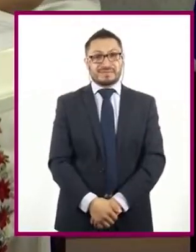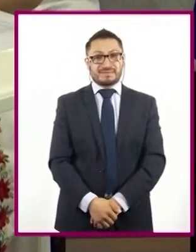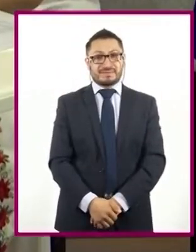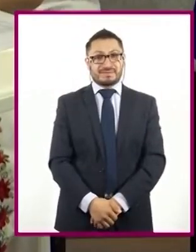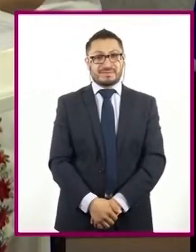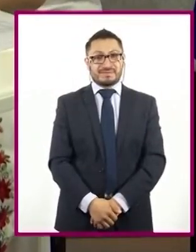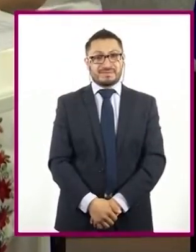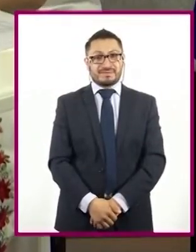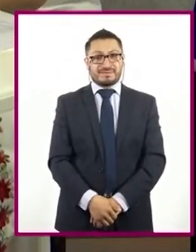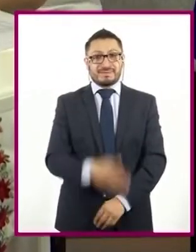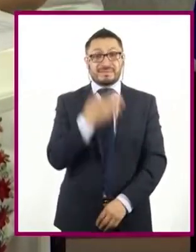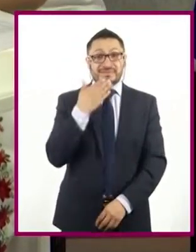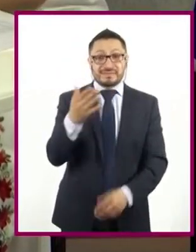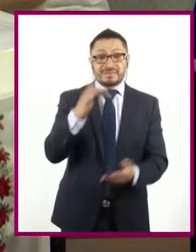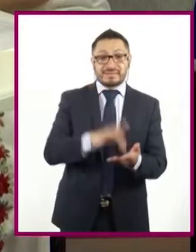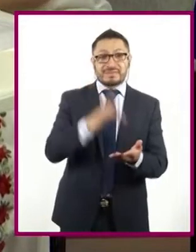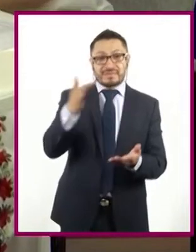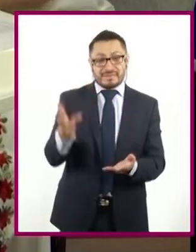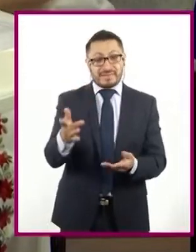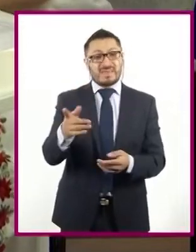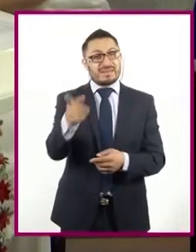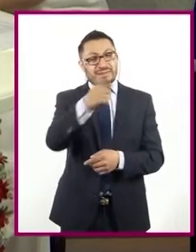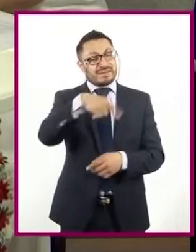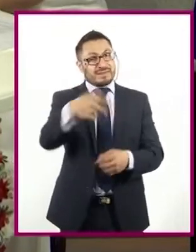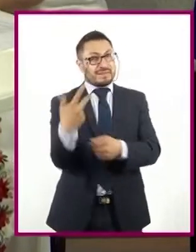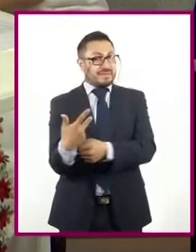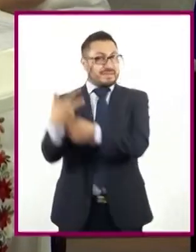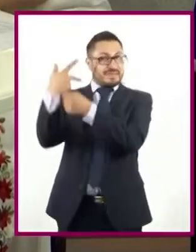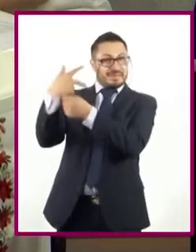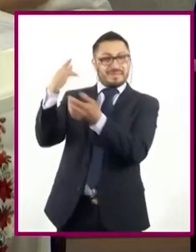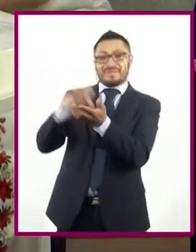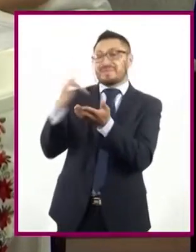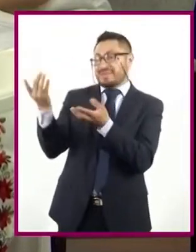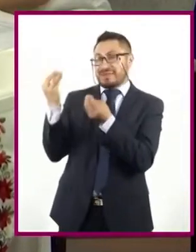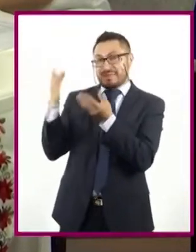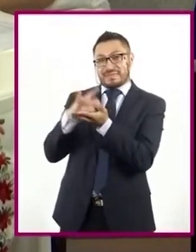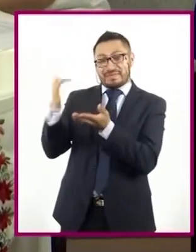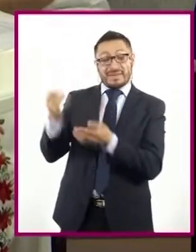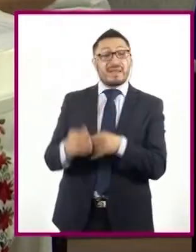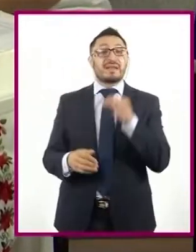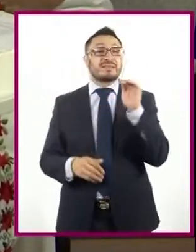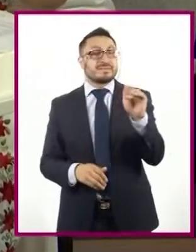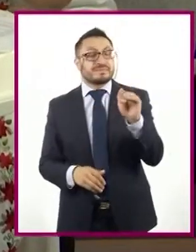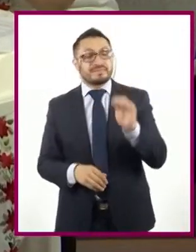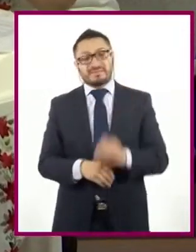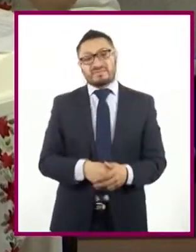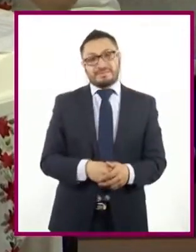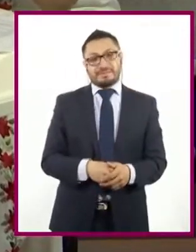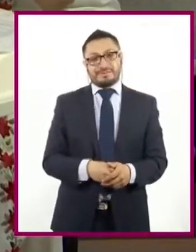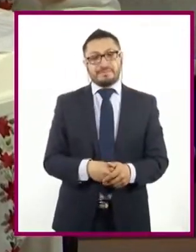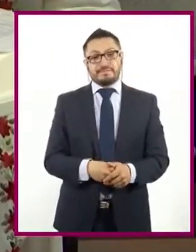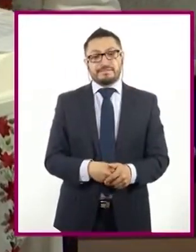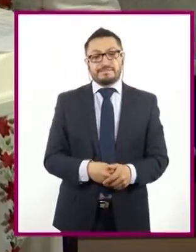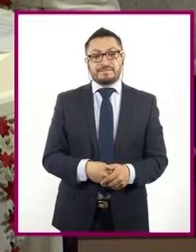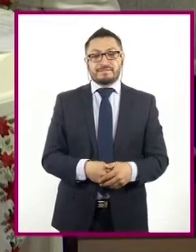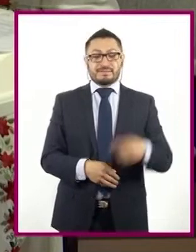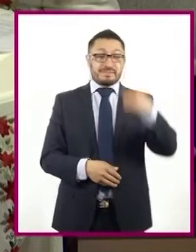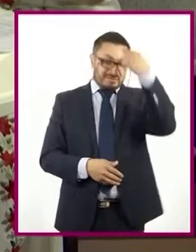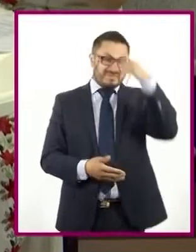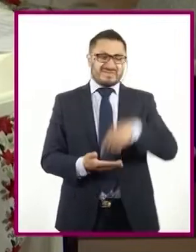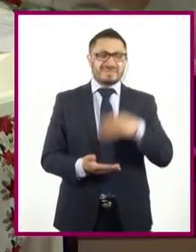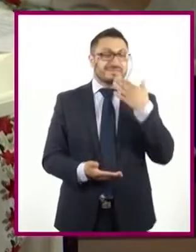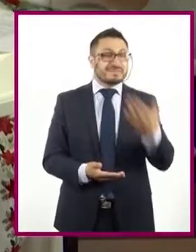Muy bien. Gracias a los de la cabina. Gracias, muchas gracias. Oye, pues creo que quedó